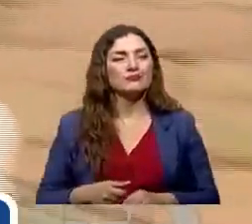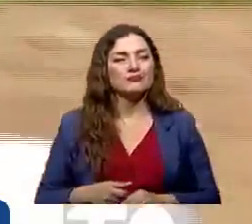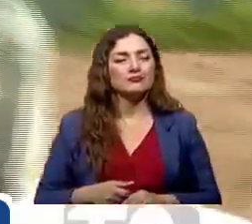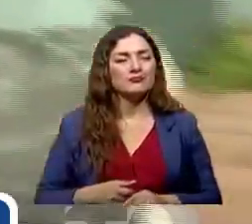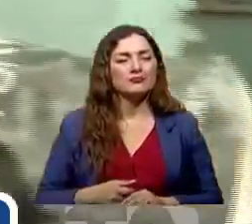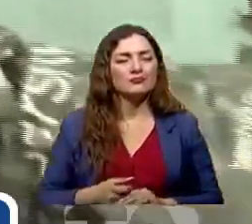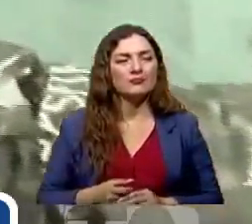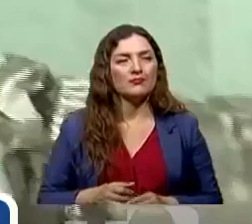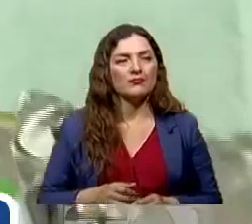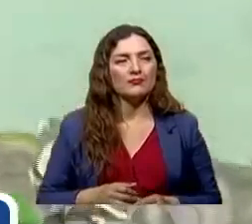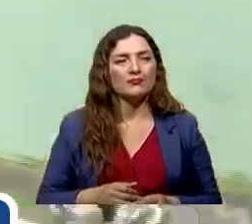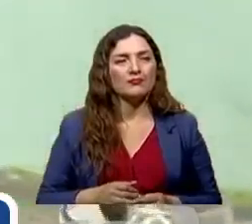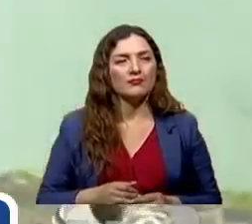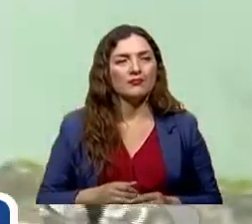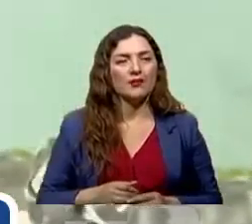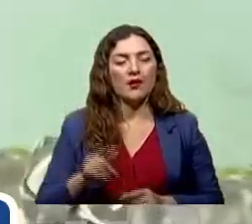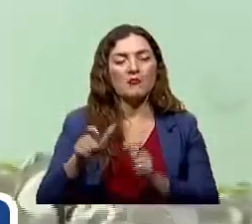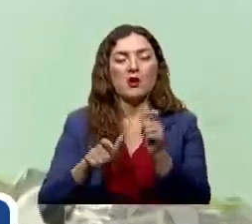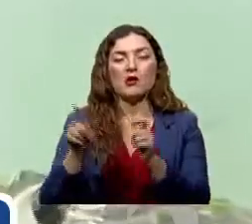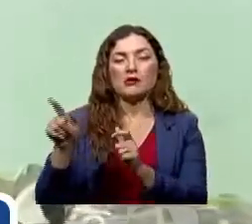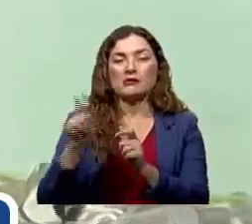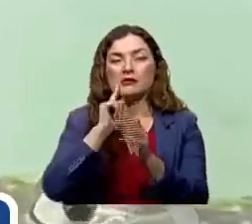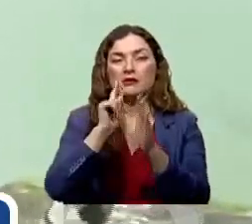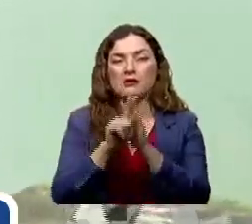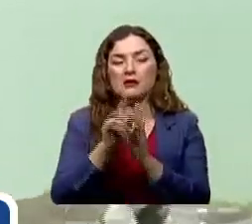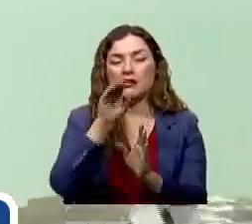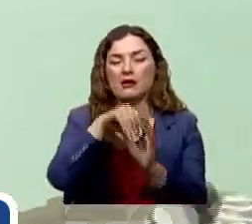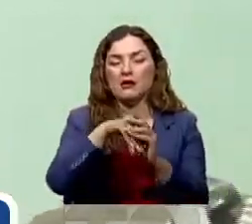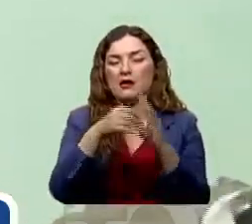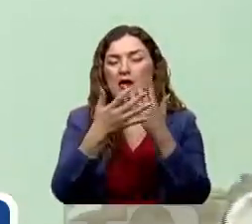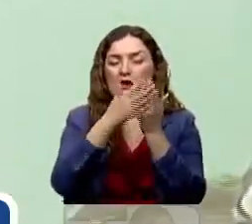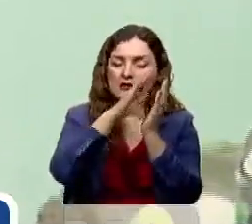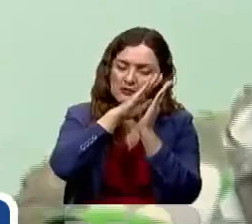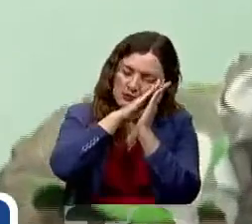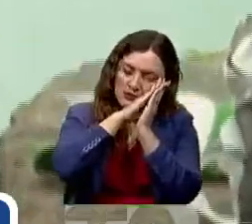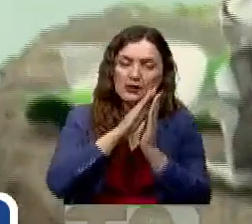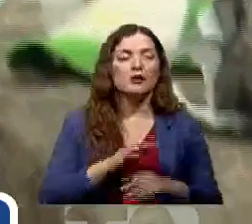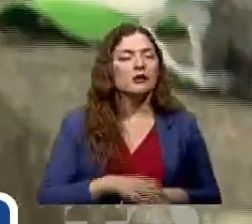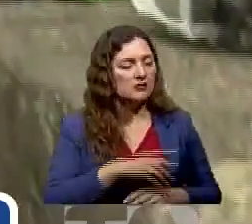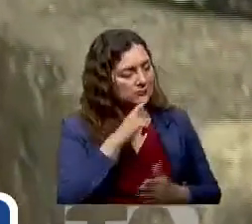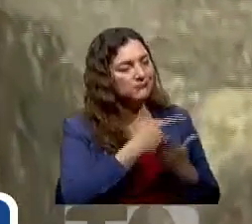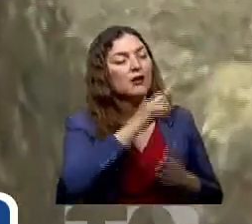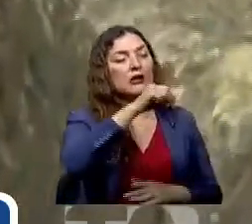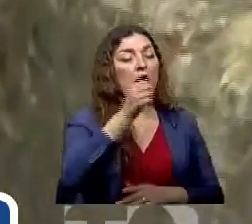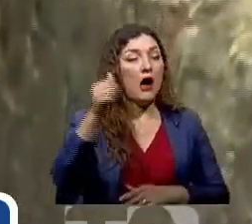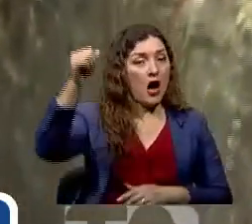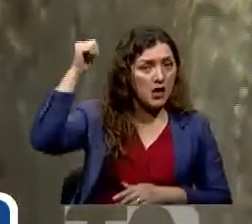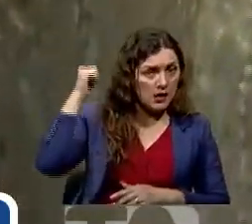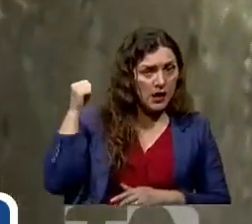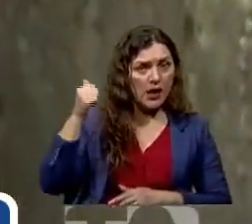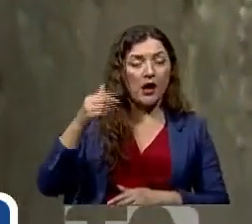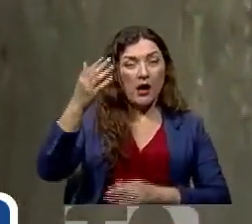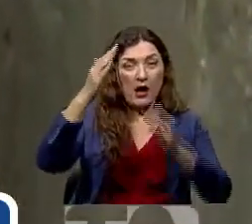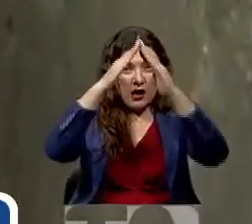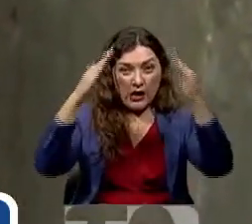Estas personas son las que de igual forma también se denunció que pernotaban dentro del ex penal. Sí, el día de ayer realizamos una intervención en el ex